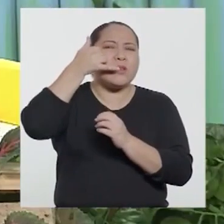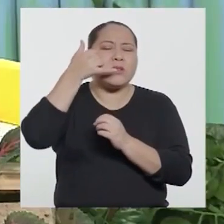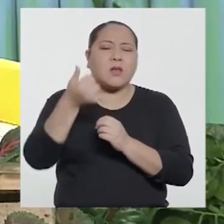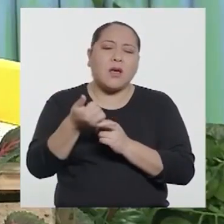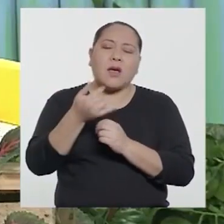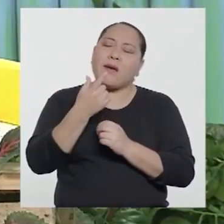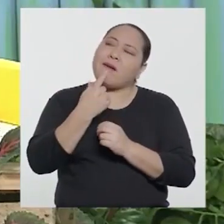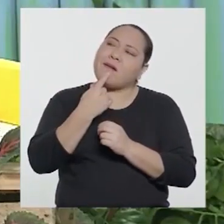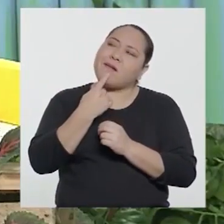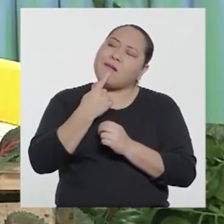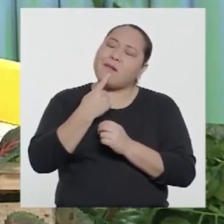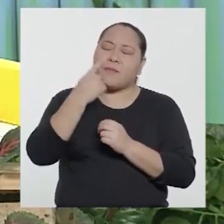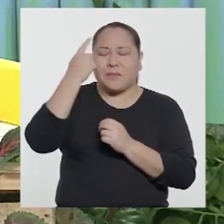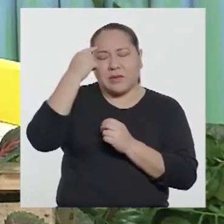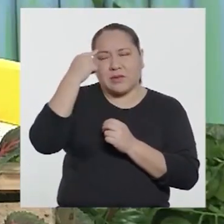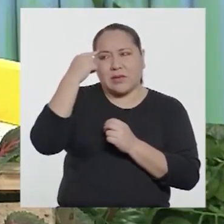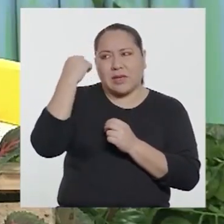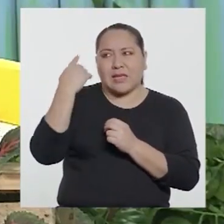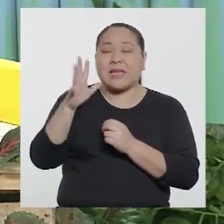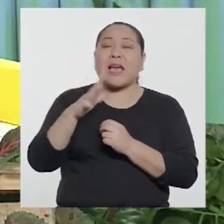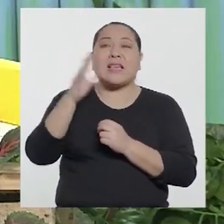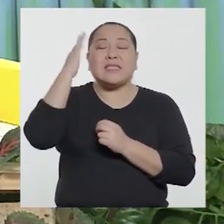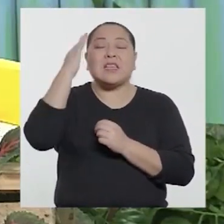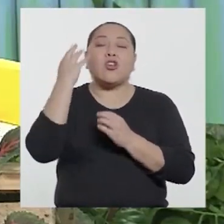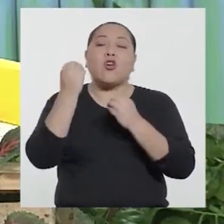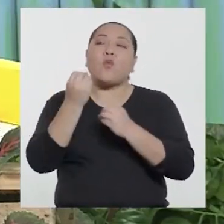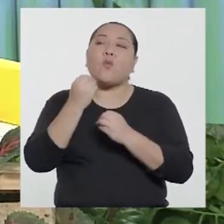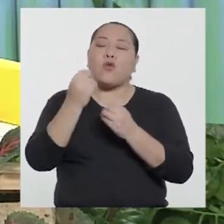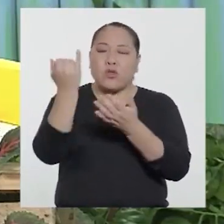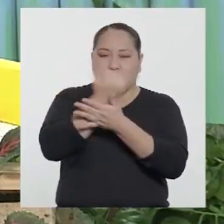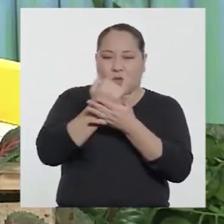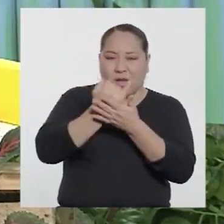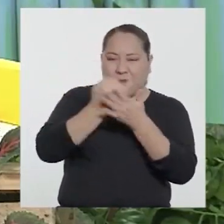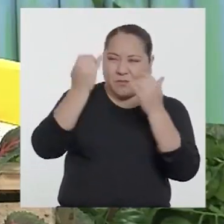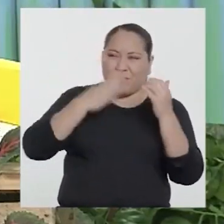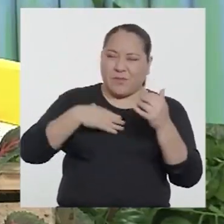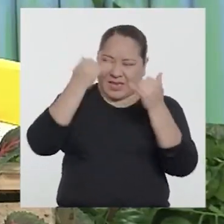celular? Creo que ya sé cómo podría dibujar mi idea para el parlante.